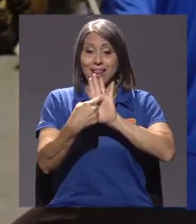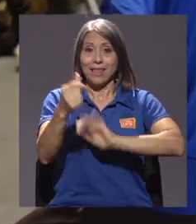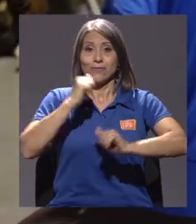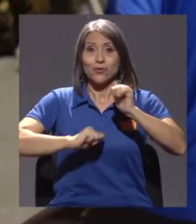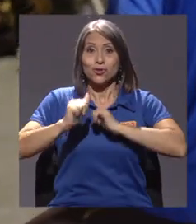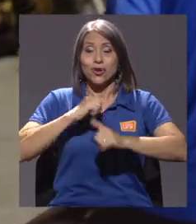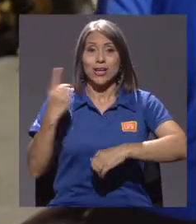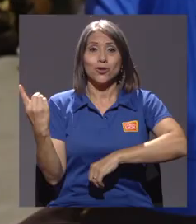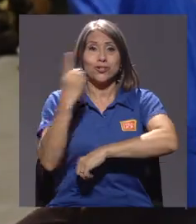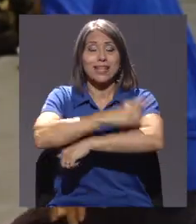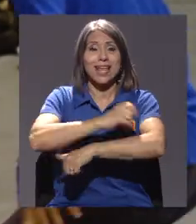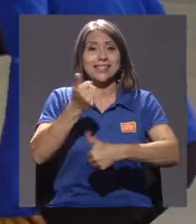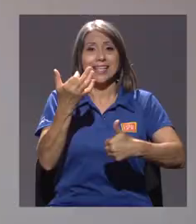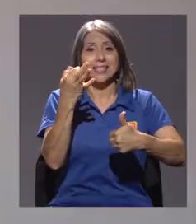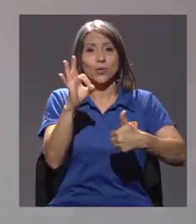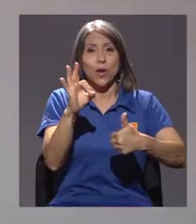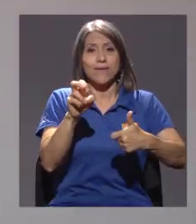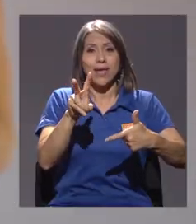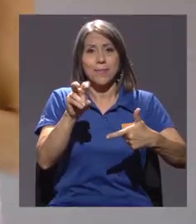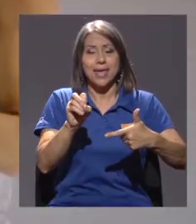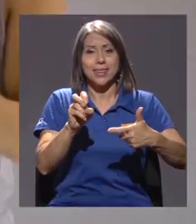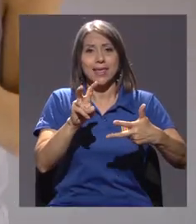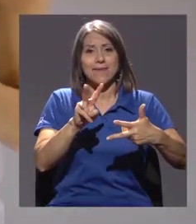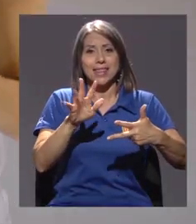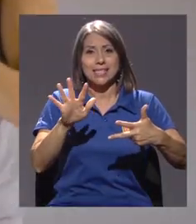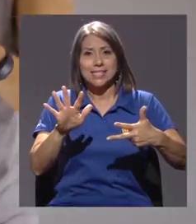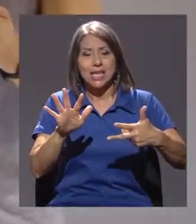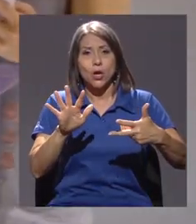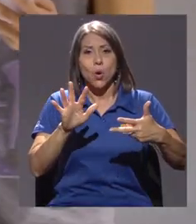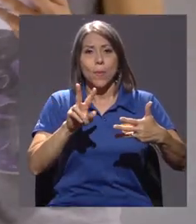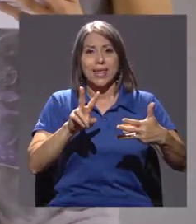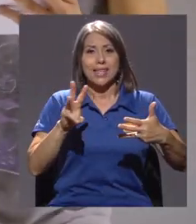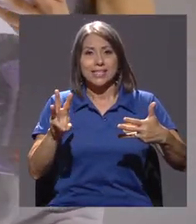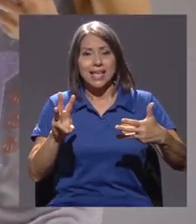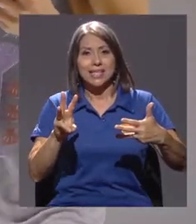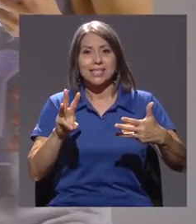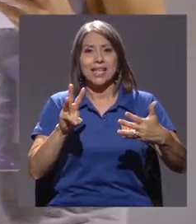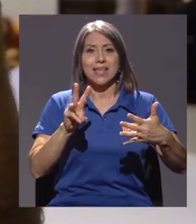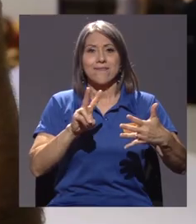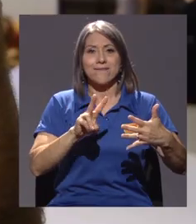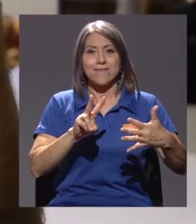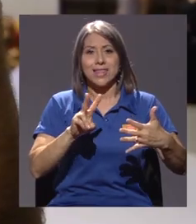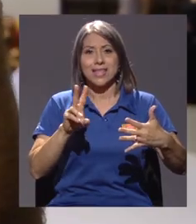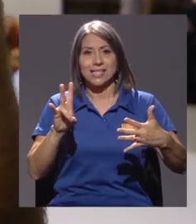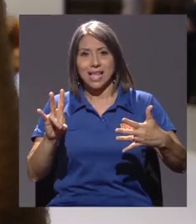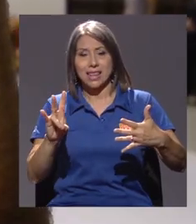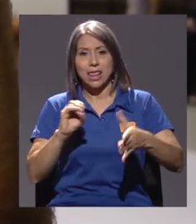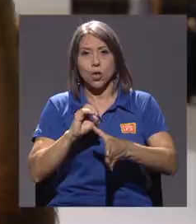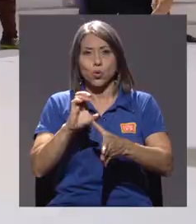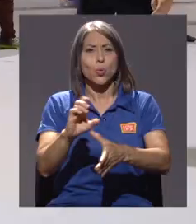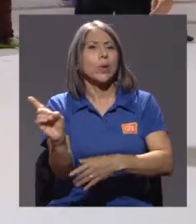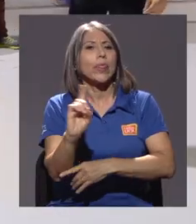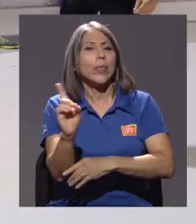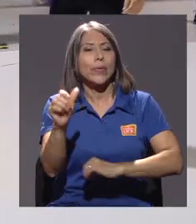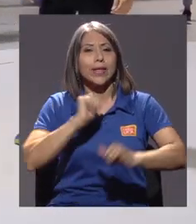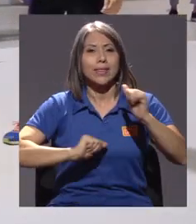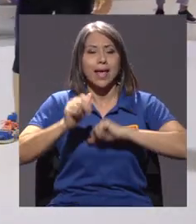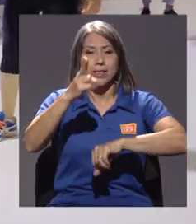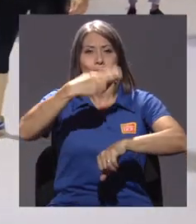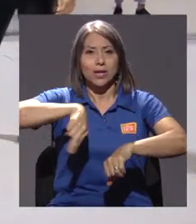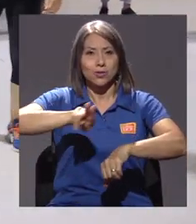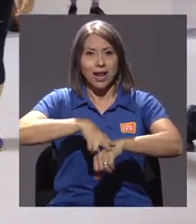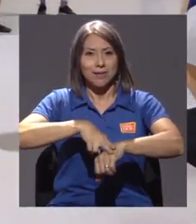se realizarán los días 19, 20, 25, 26 y 27 de octubre en el Teatro